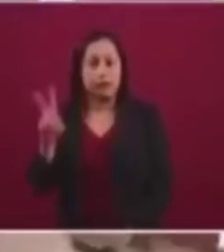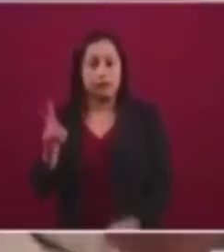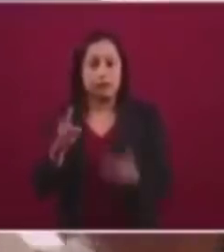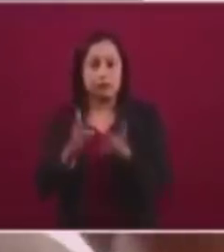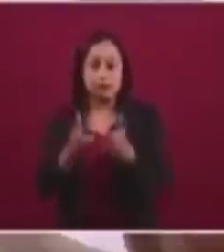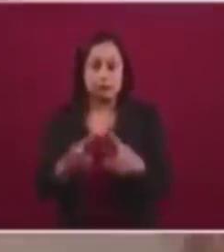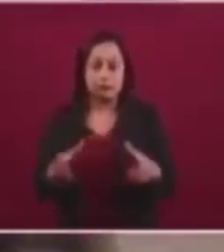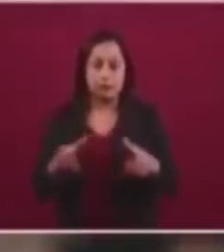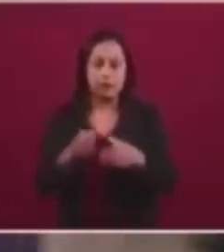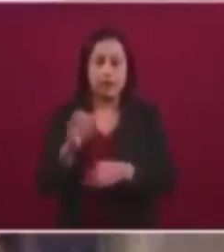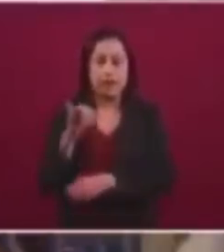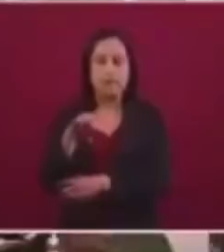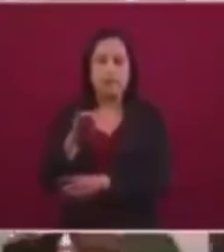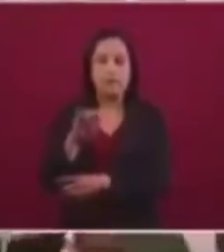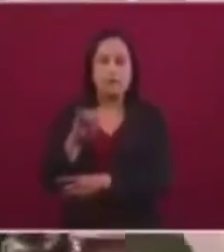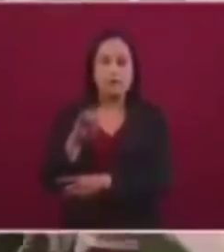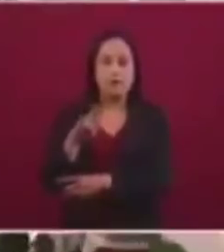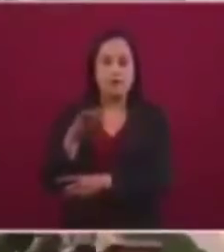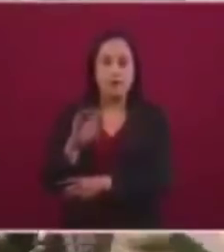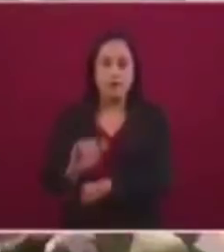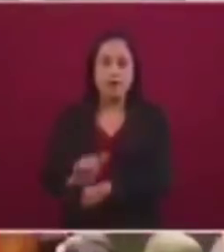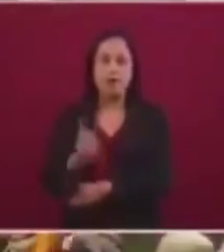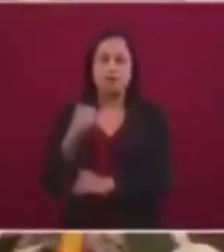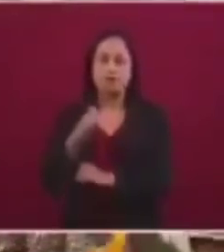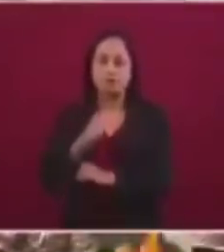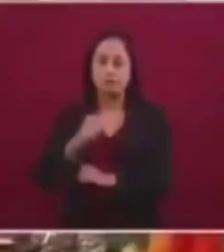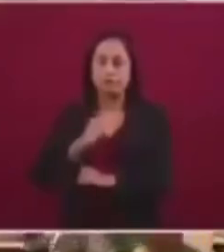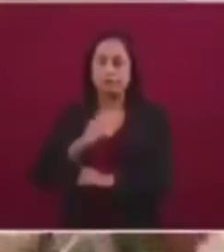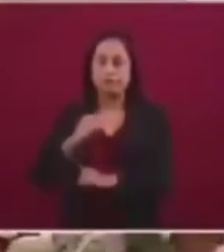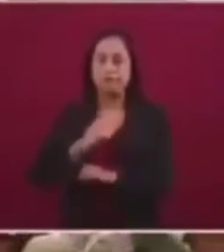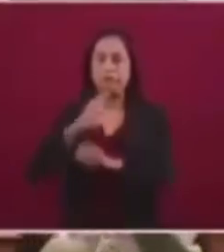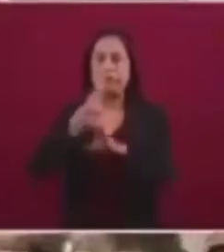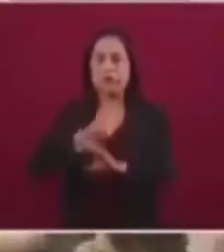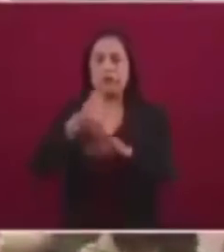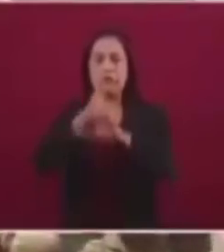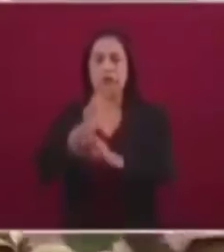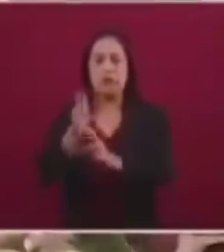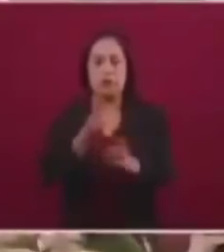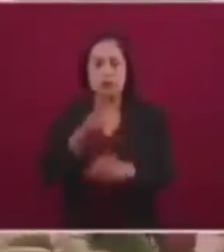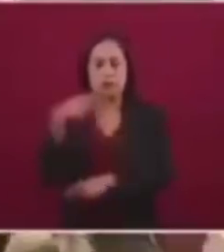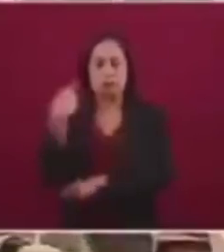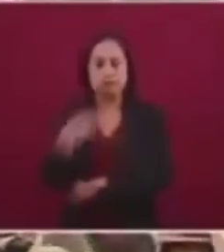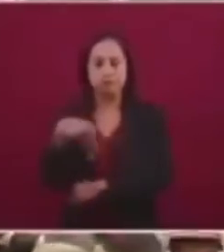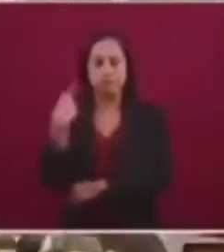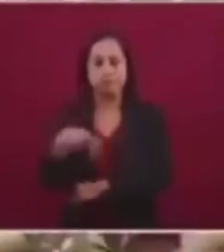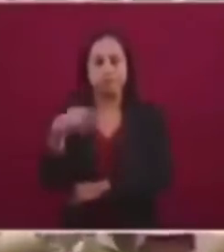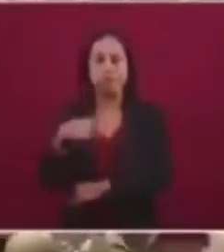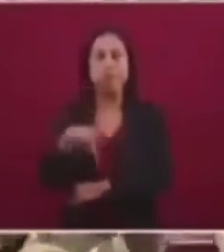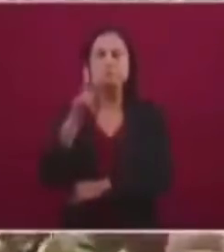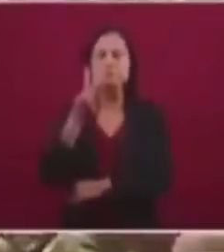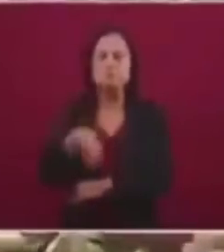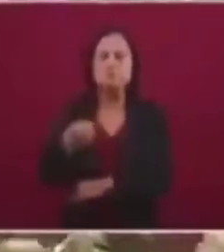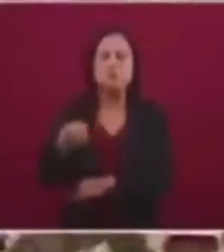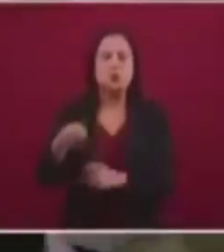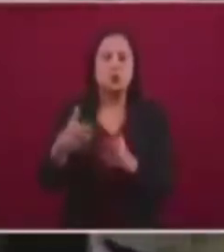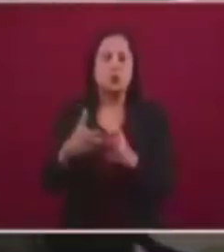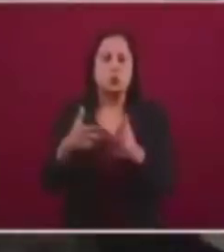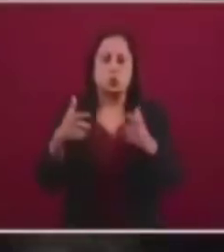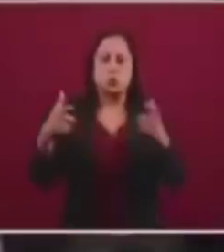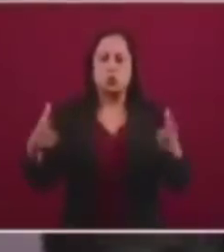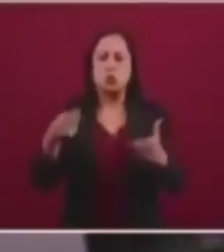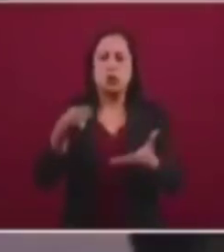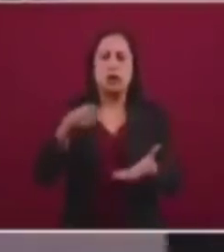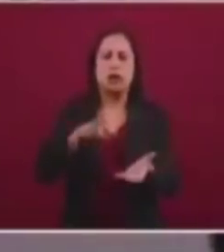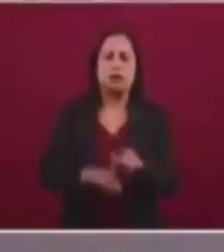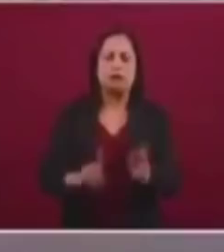que es mucha pasión, chino, es mucha, mucha. De verdad que es mucha pasión. Nacer, vivir